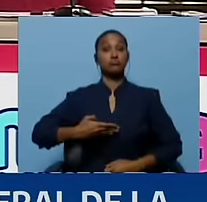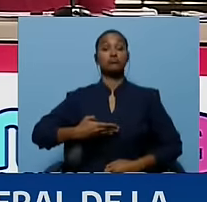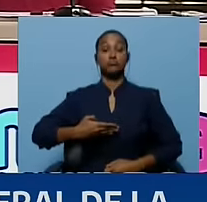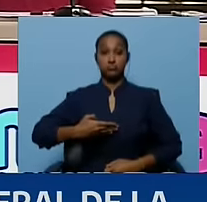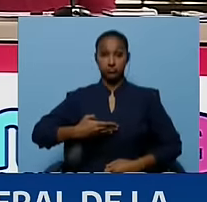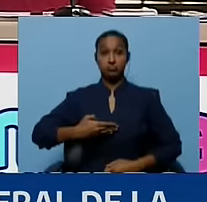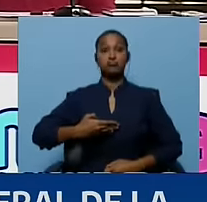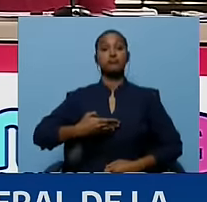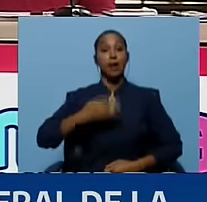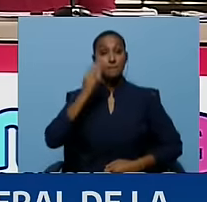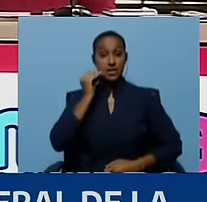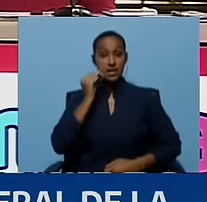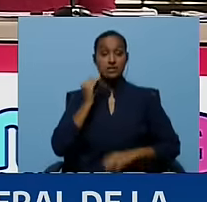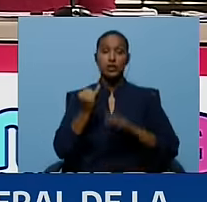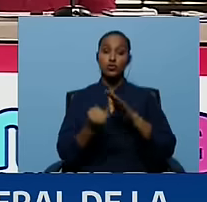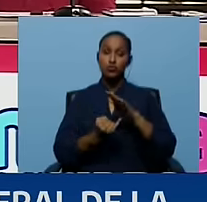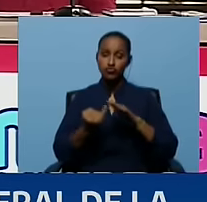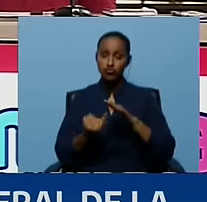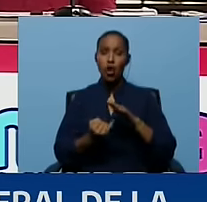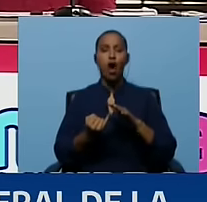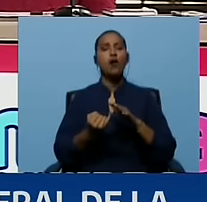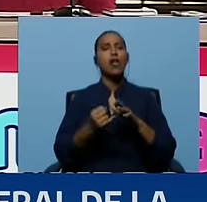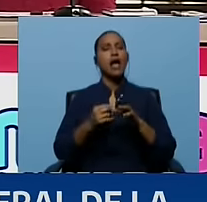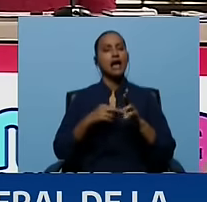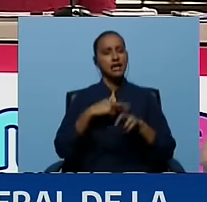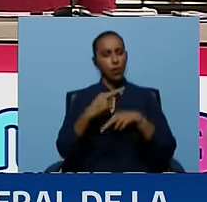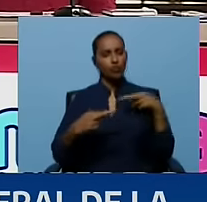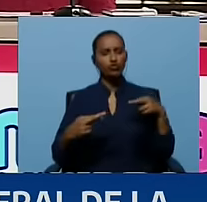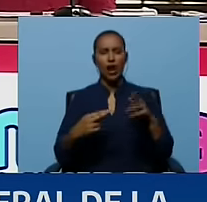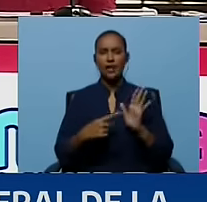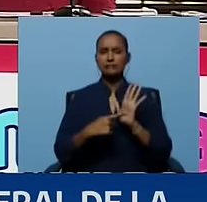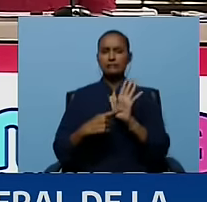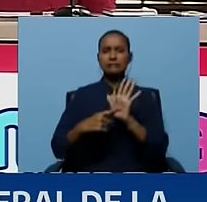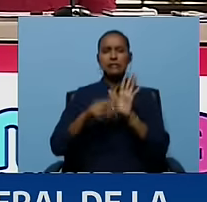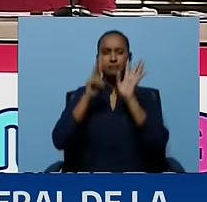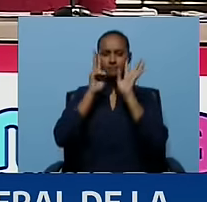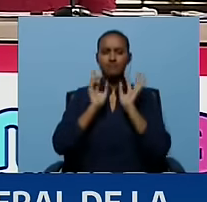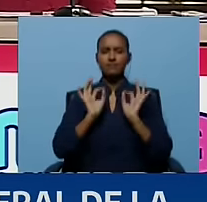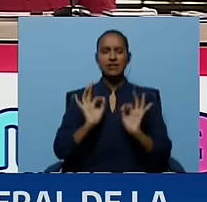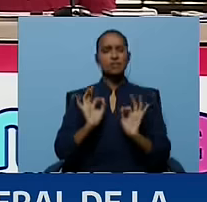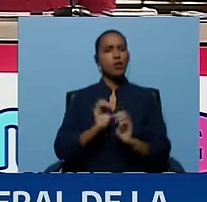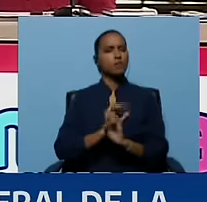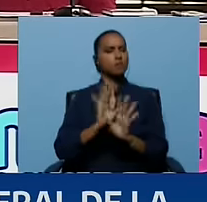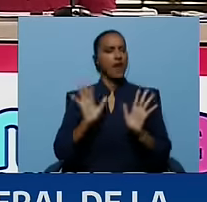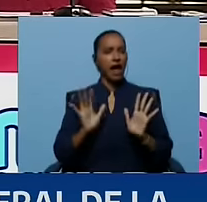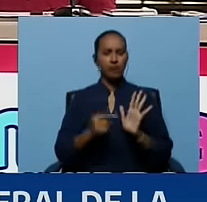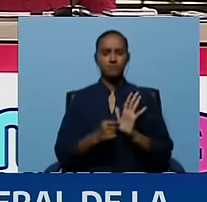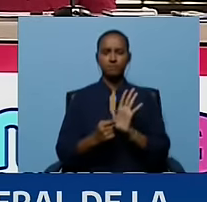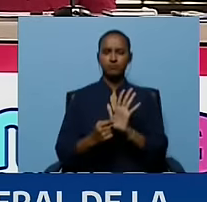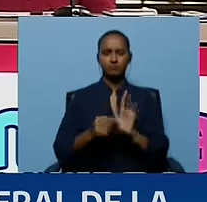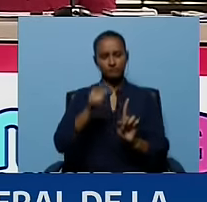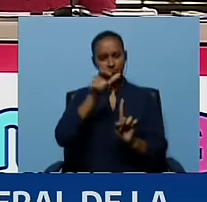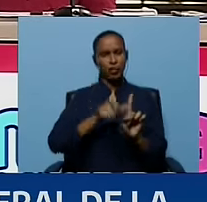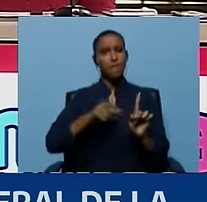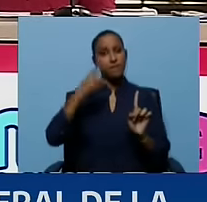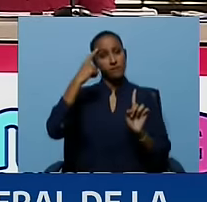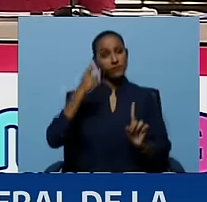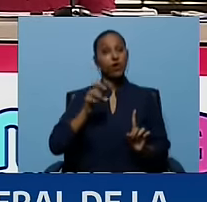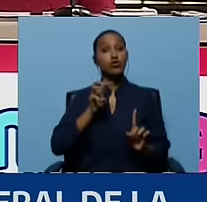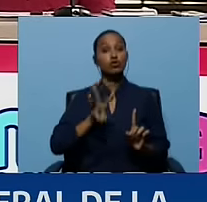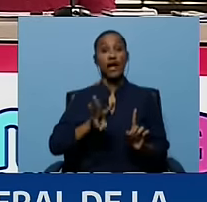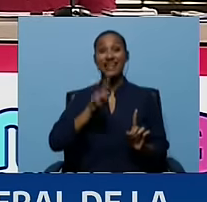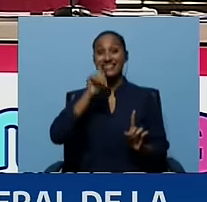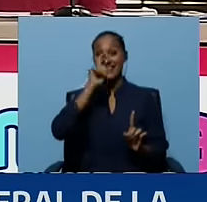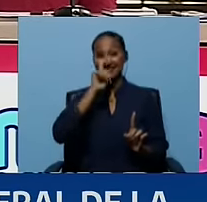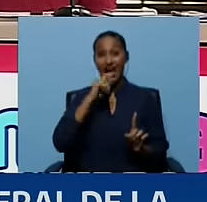institucional y revolucionaria ejemplar, y que estos 3 años ha profundizado la construcción